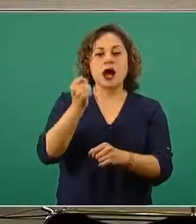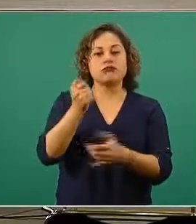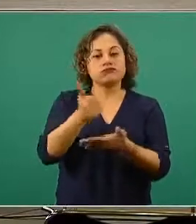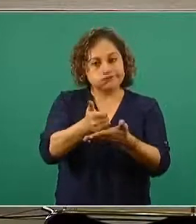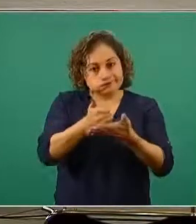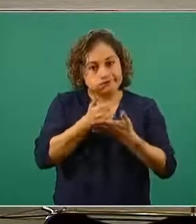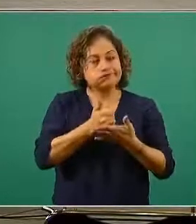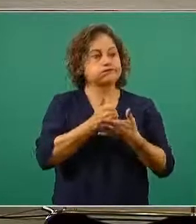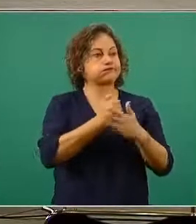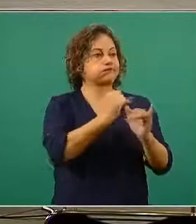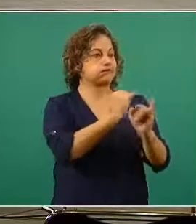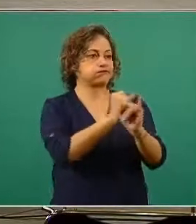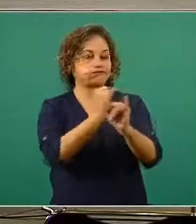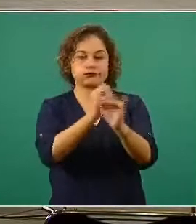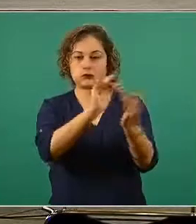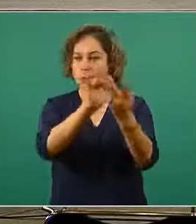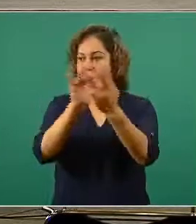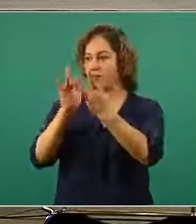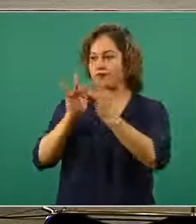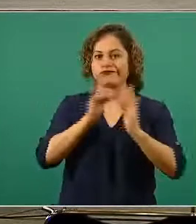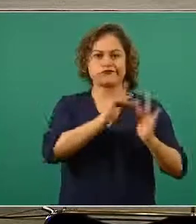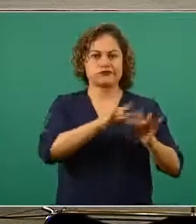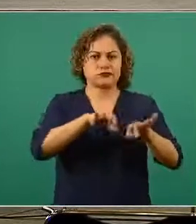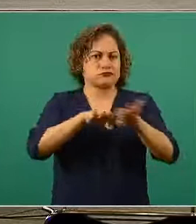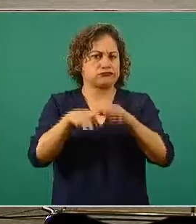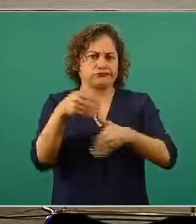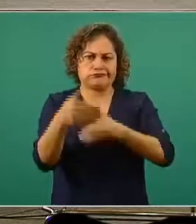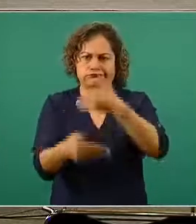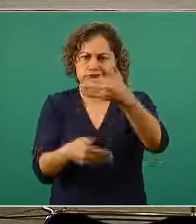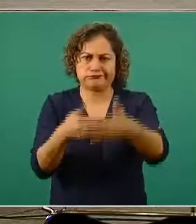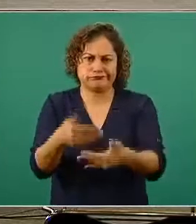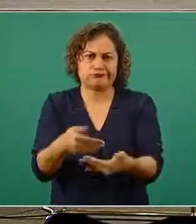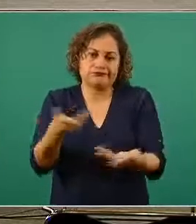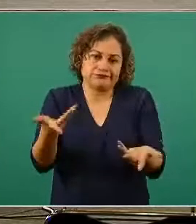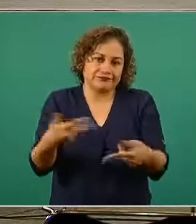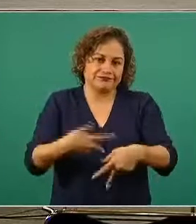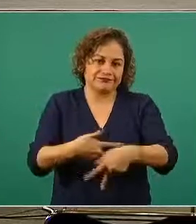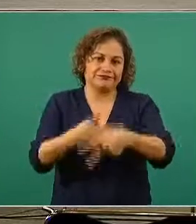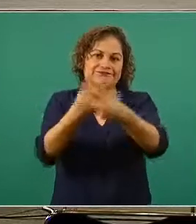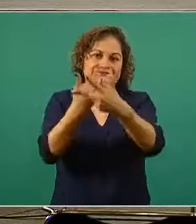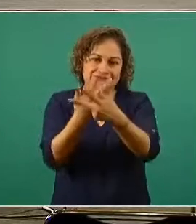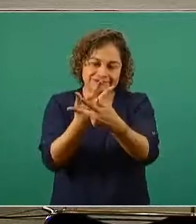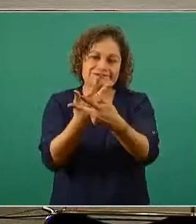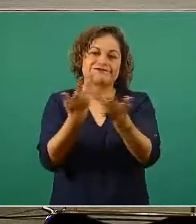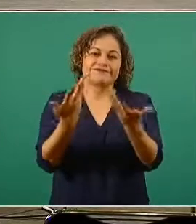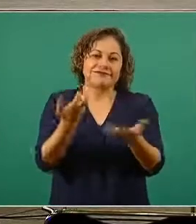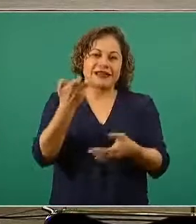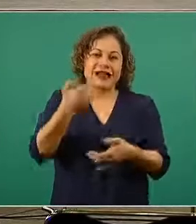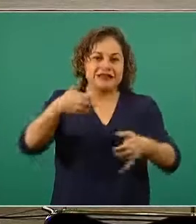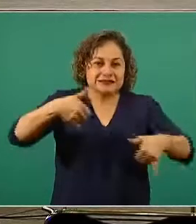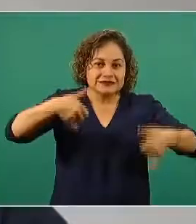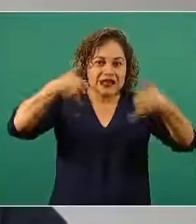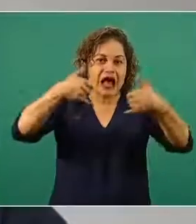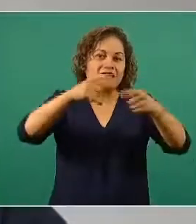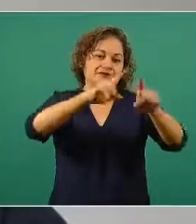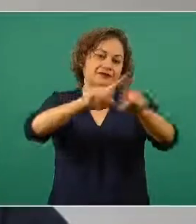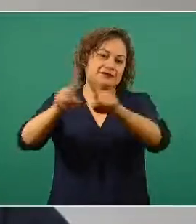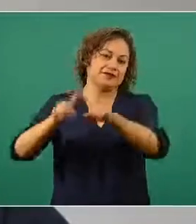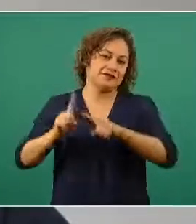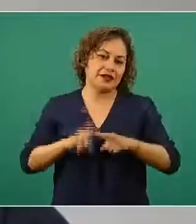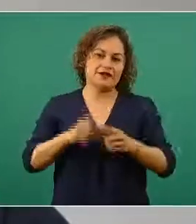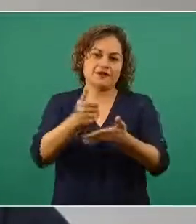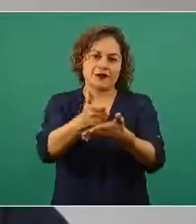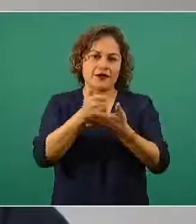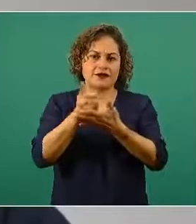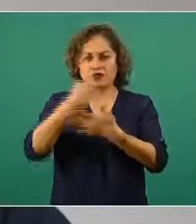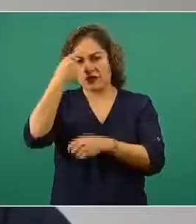laboralmente hablando. Estamos en contacto a través de estos sistemas de videoconferencia, llamadas, mensajería y todas las herramientas que en su momento están disponibles